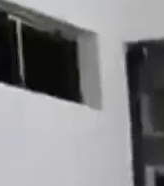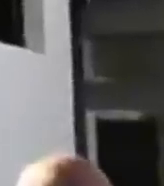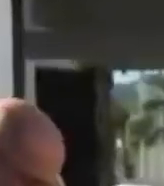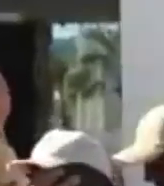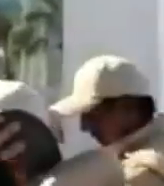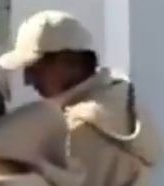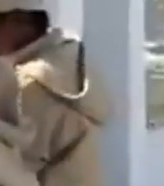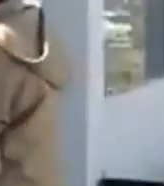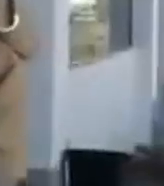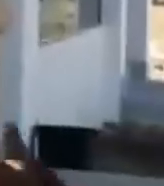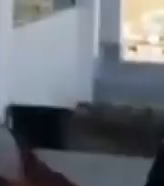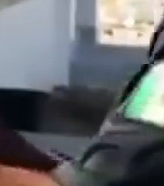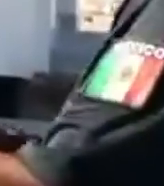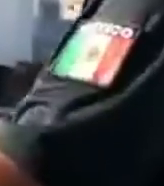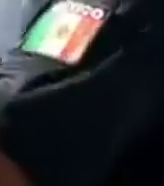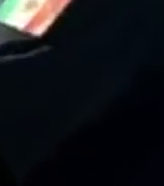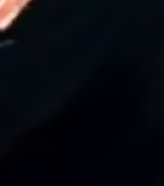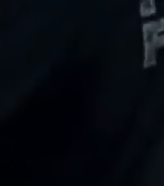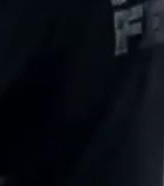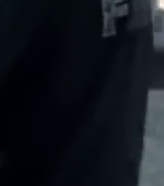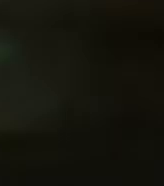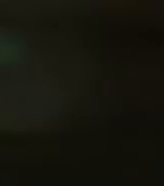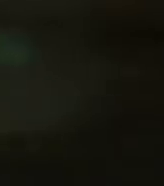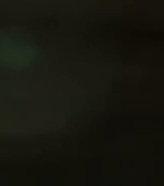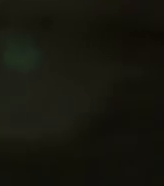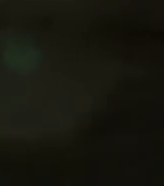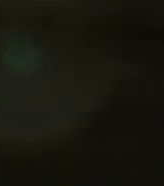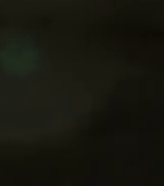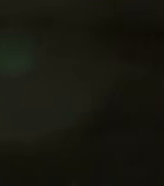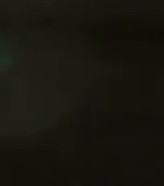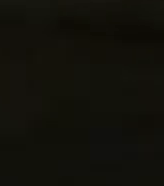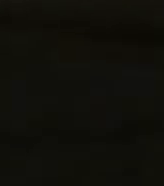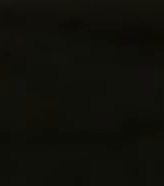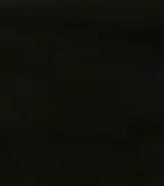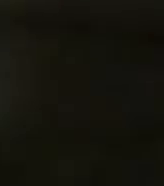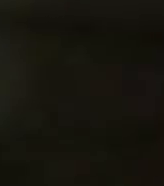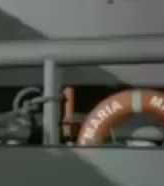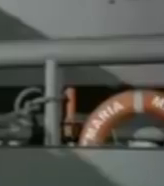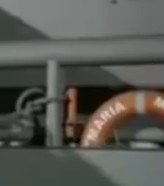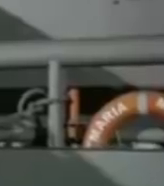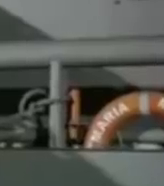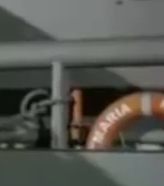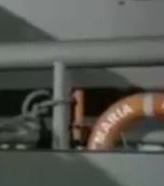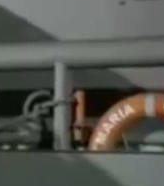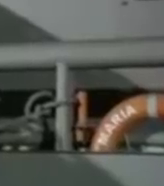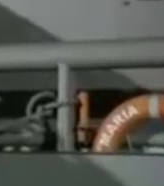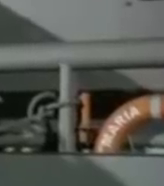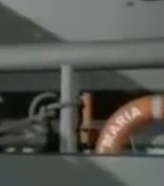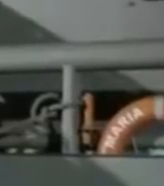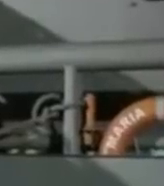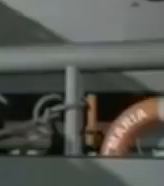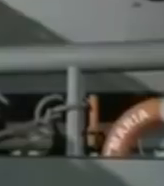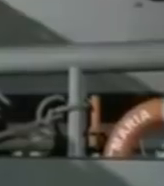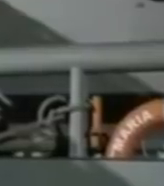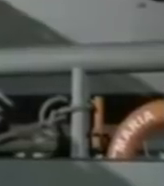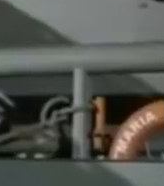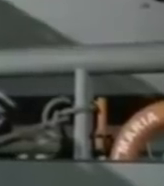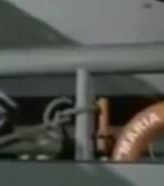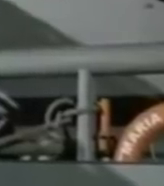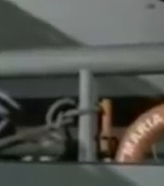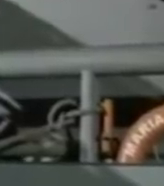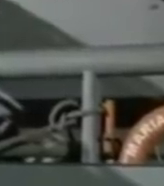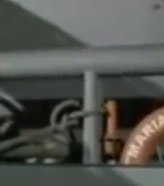Ya esa cárcel que creó Porfirio Díaz para castigar a